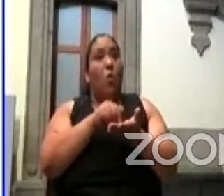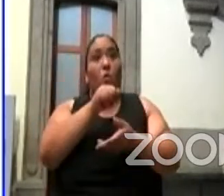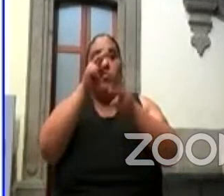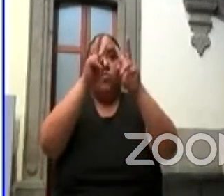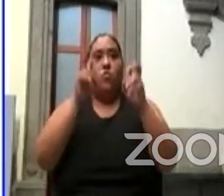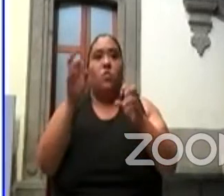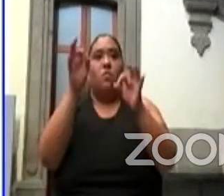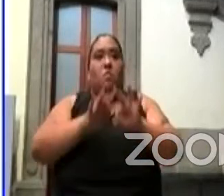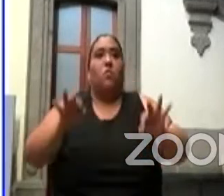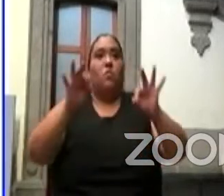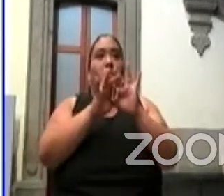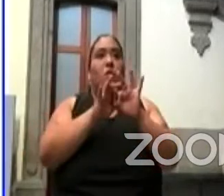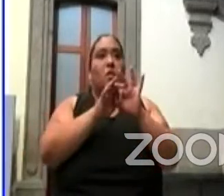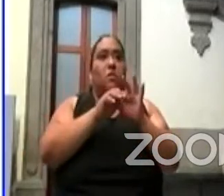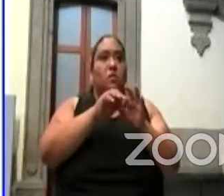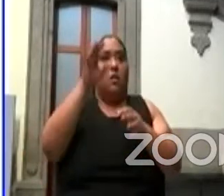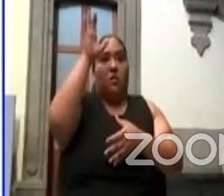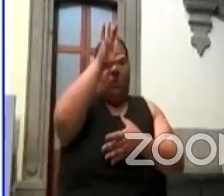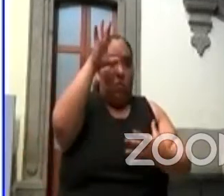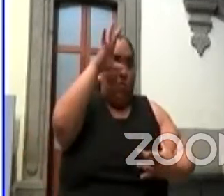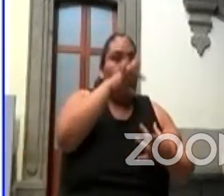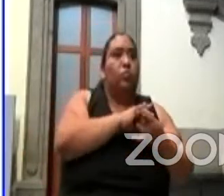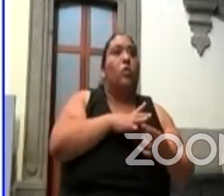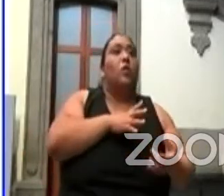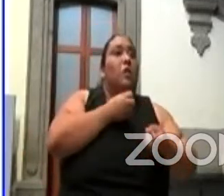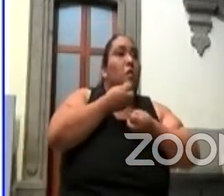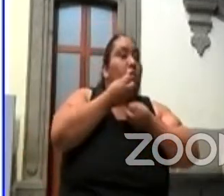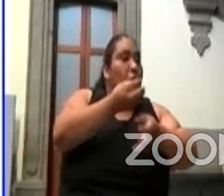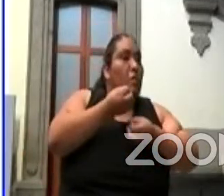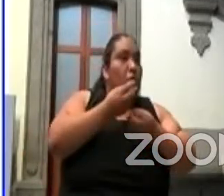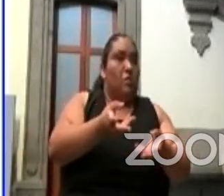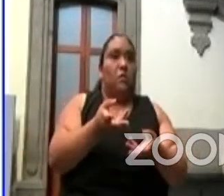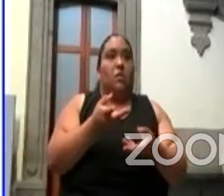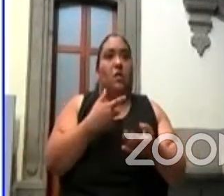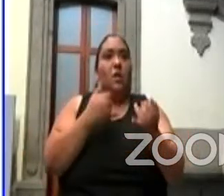de conciencia, que también viene establecida en la Convención de los Derechos